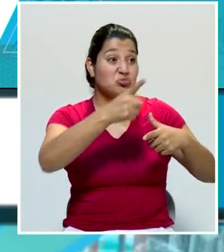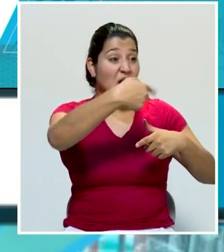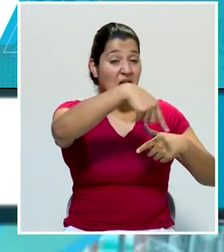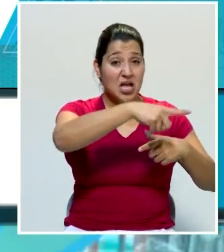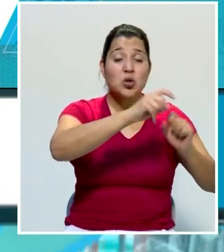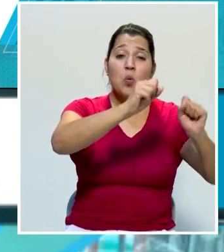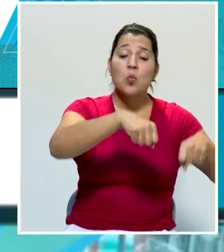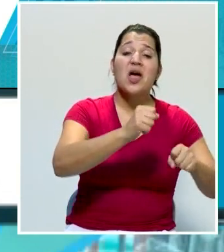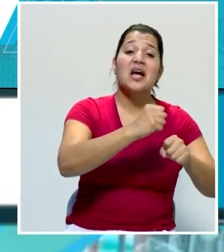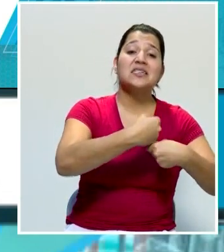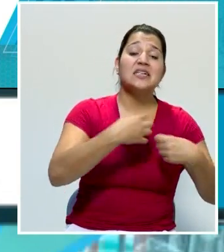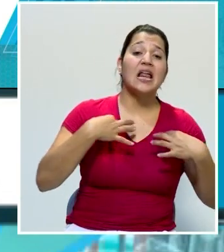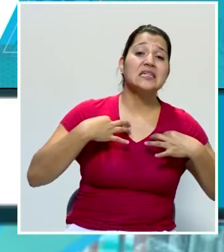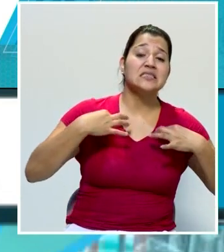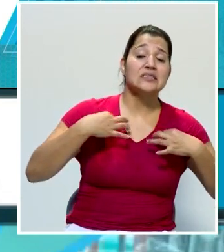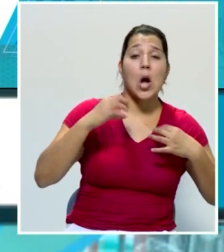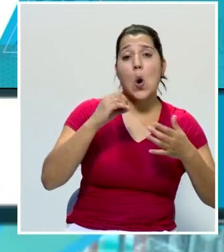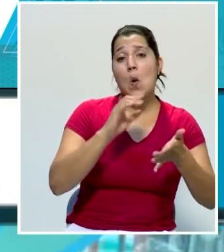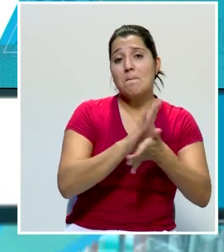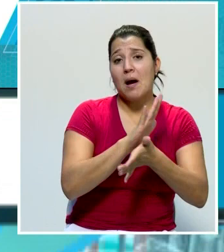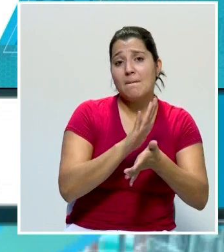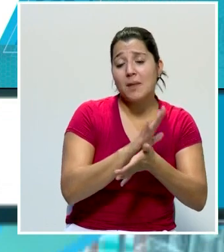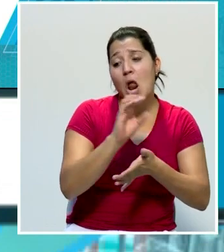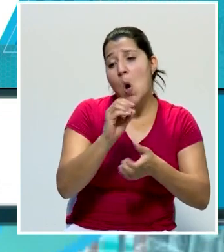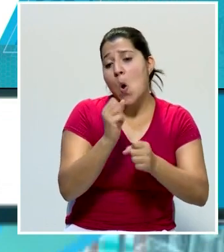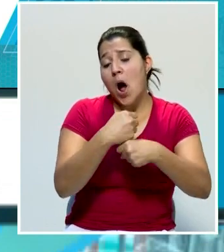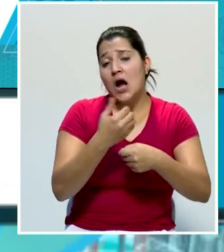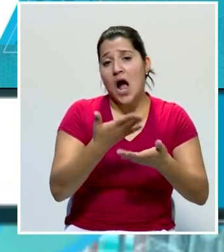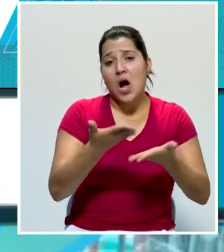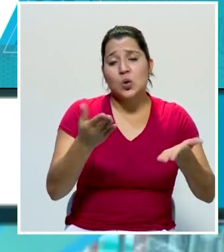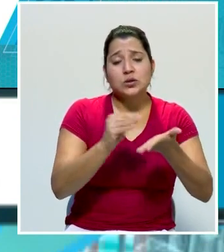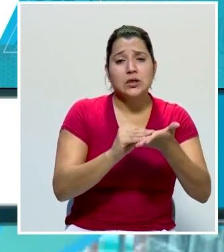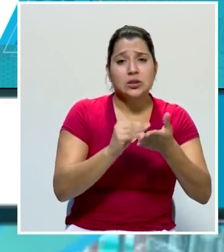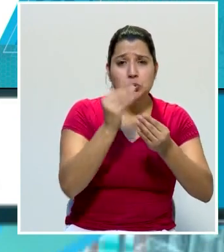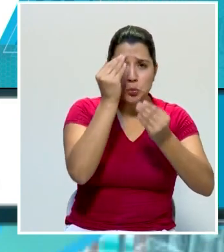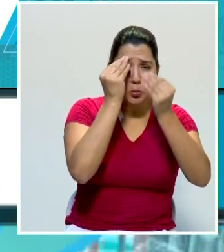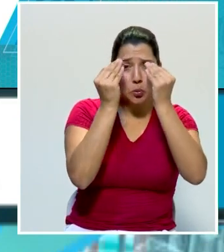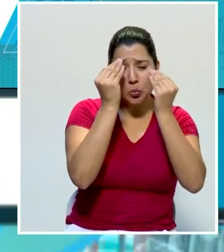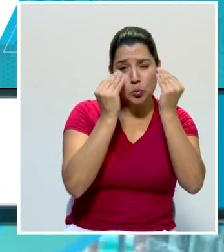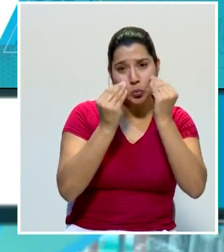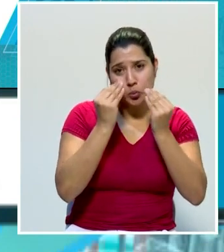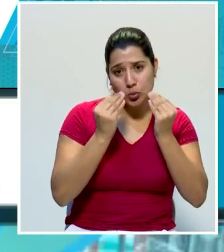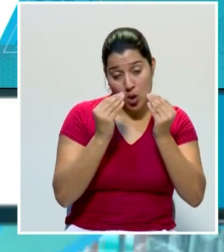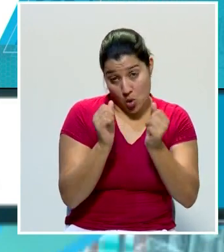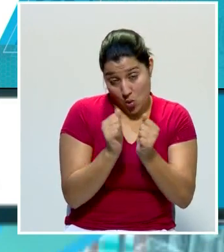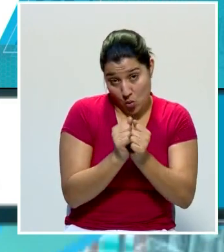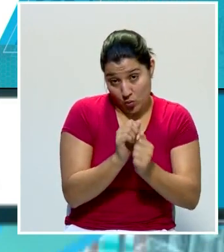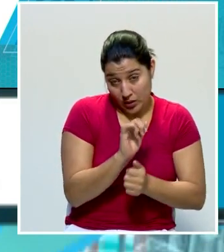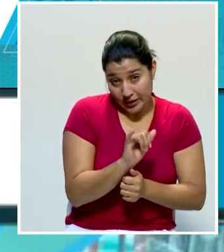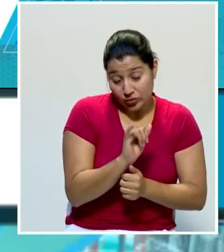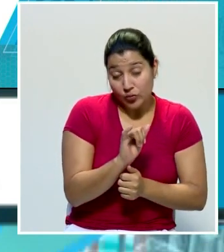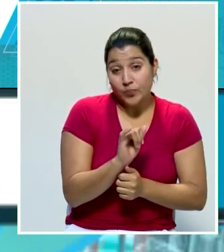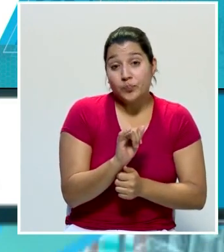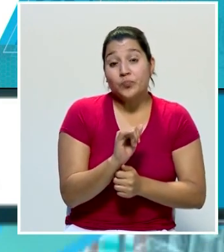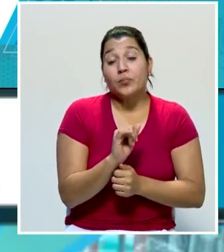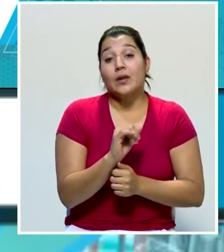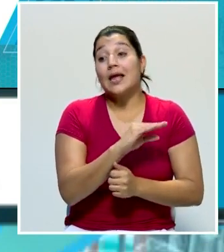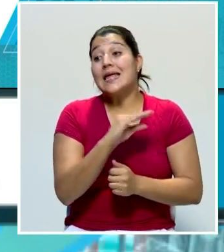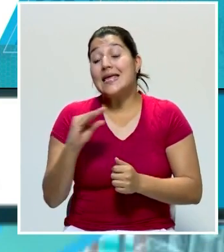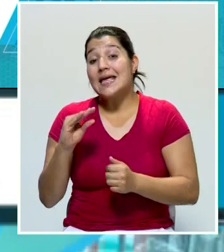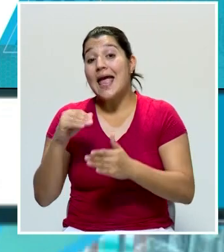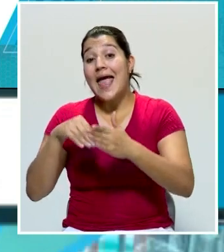textil o papel o haga cosméticos. Y como planteaba, que a través de en